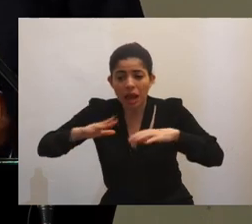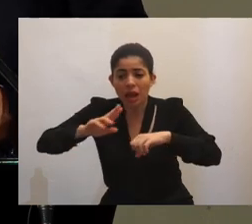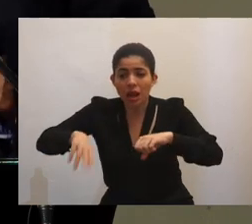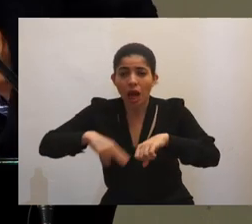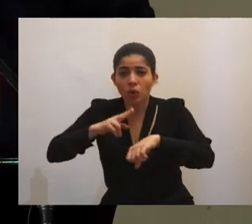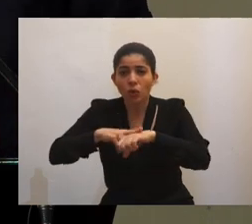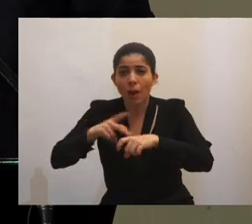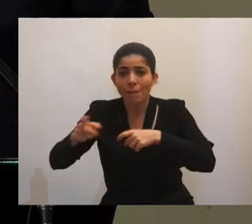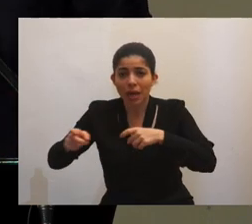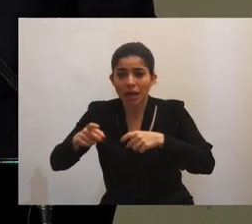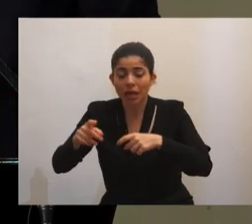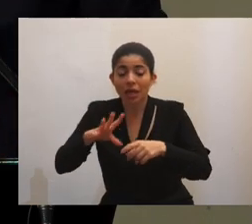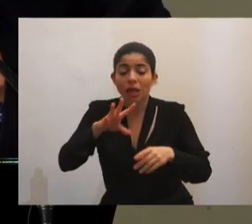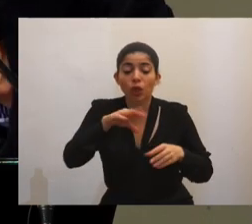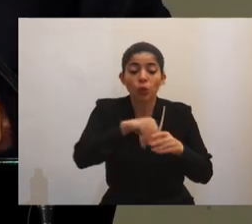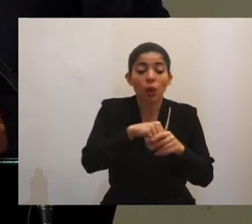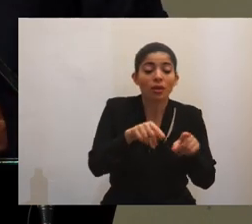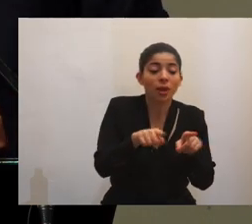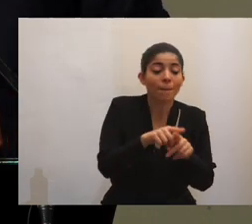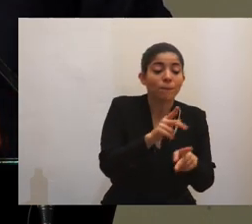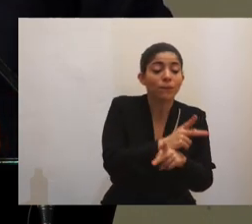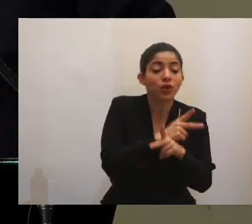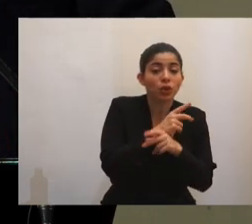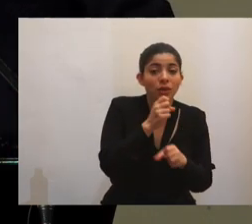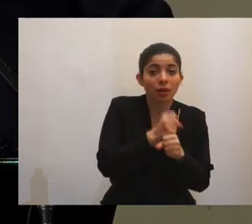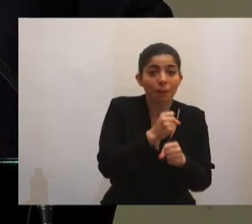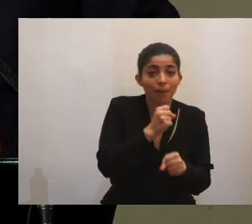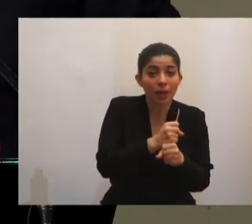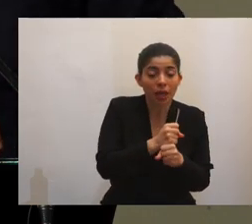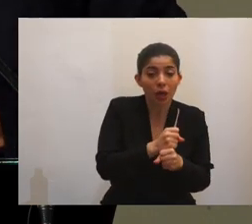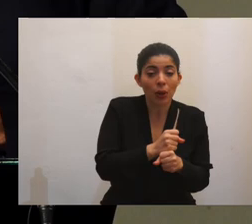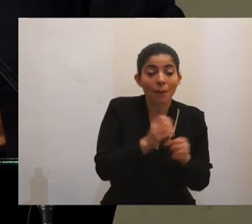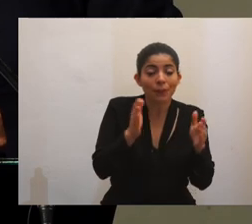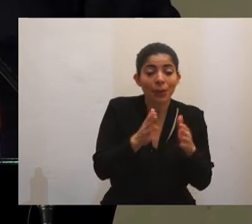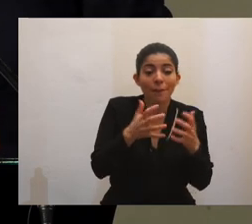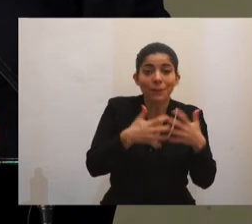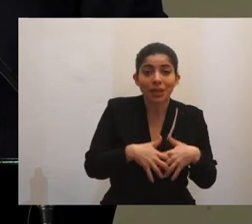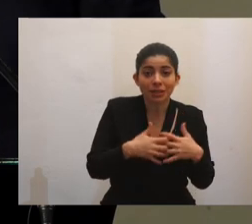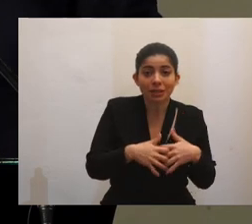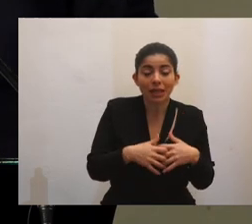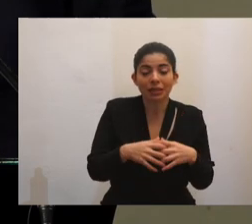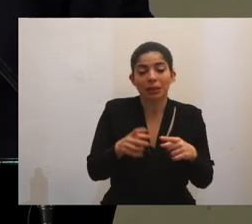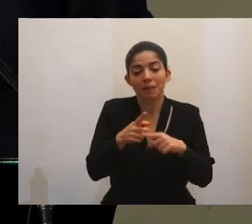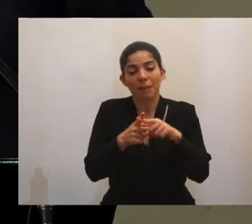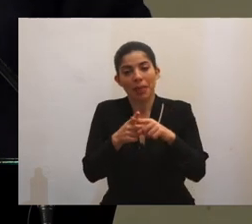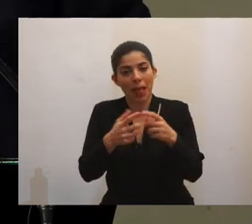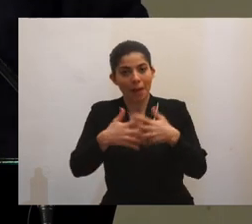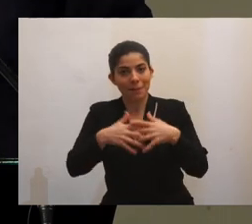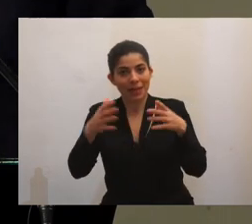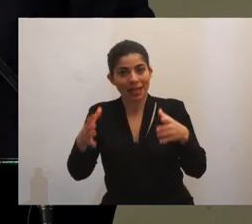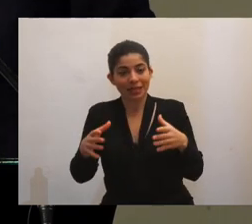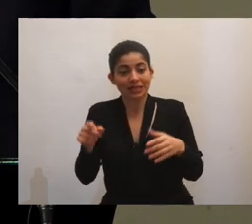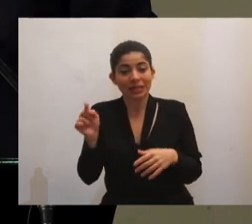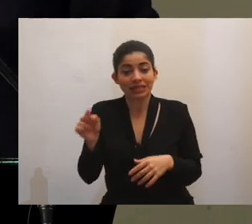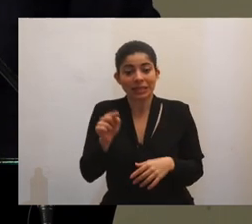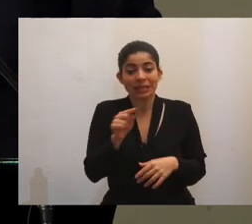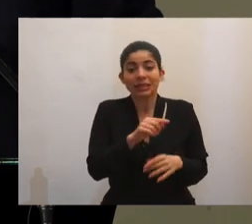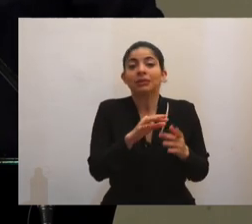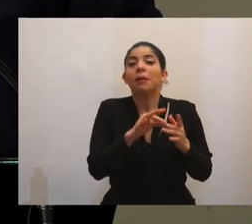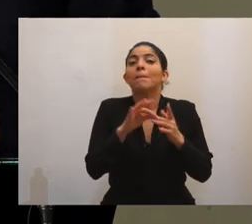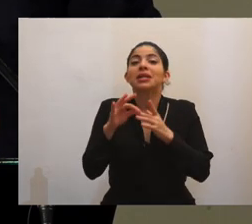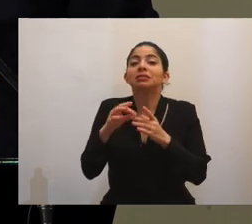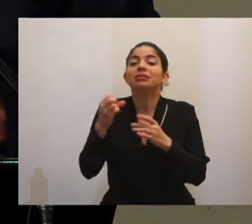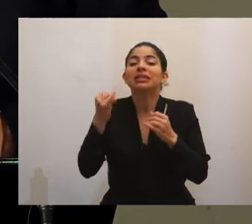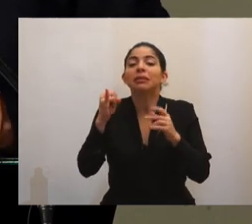naturales y que incluya también la protección de empleo de microempresas y medianas empresas y especialmente de